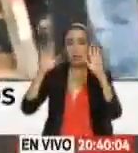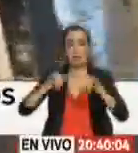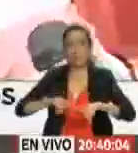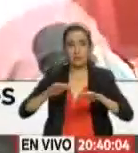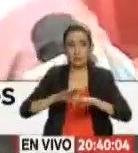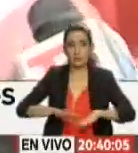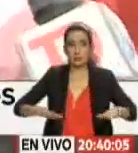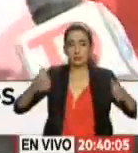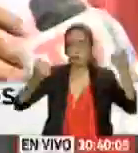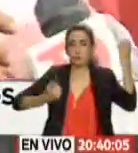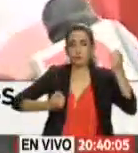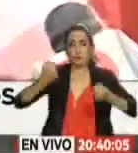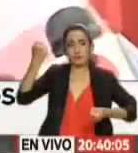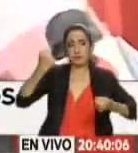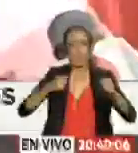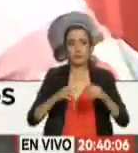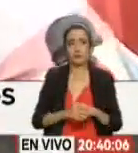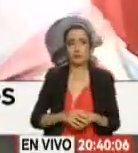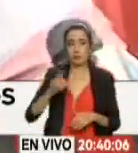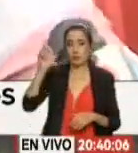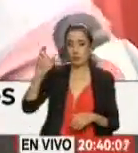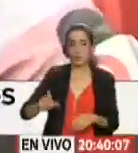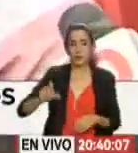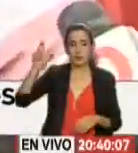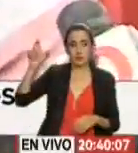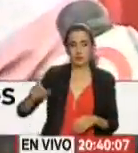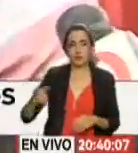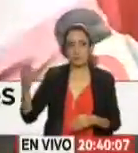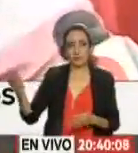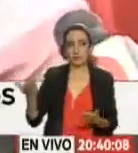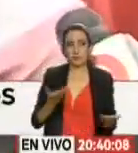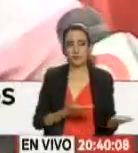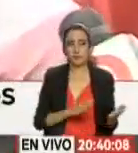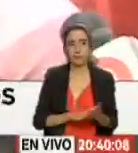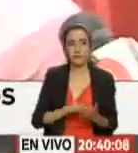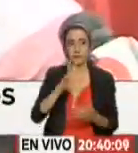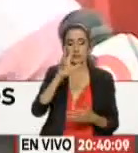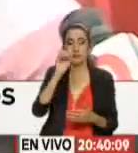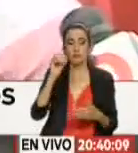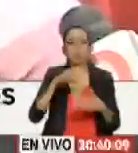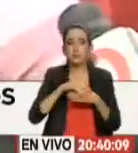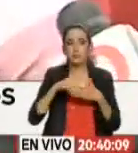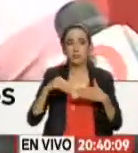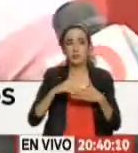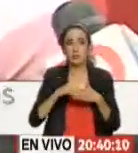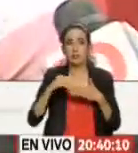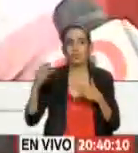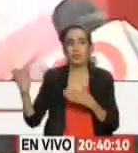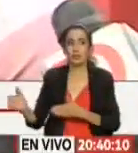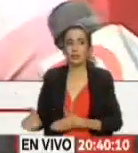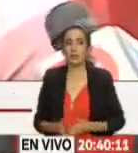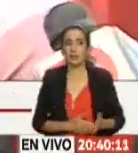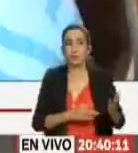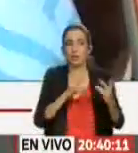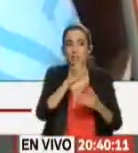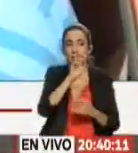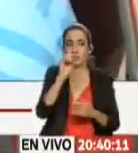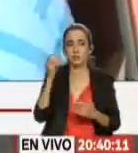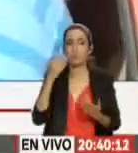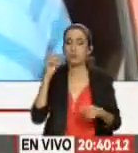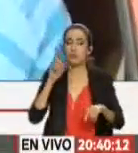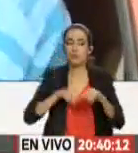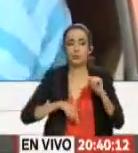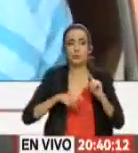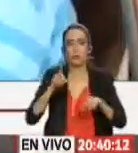camión. Sacando personal por venirme a ganar $20, $30. Se me mete agua en el motor, pierdo 200, 300. No